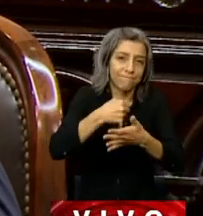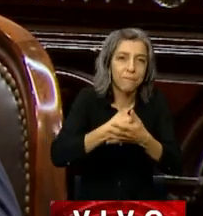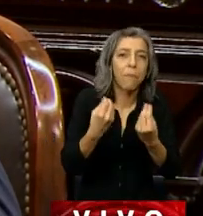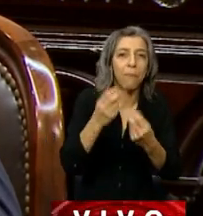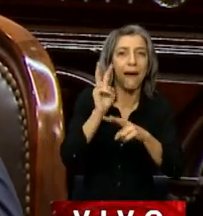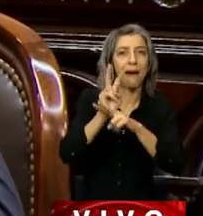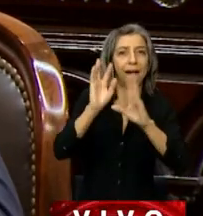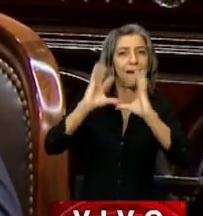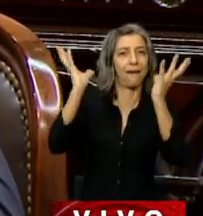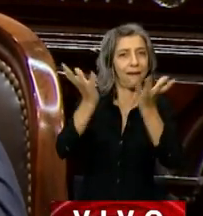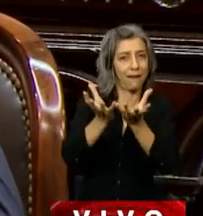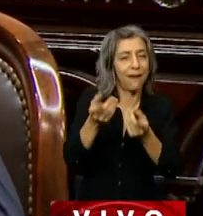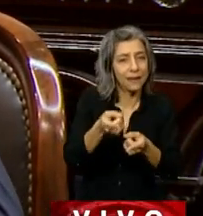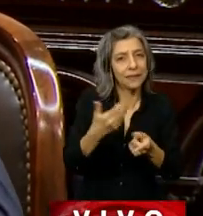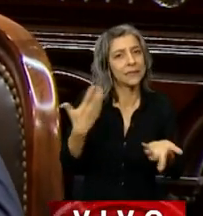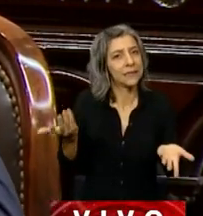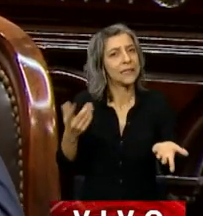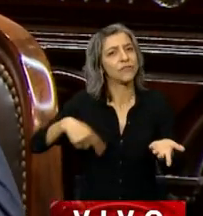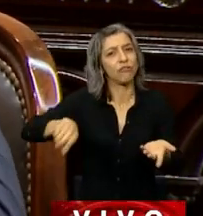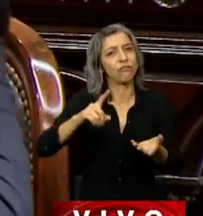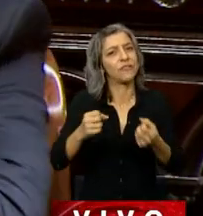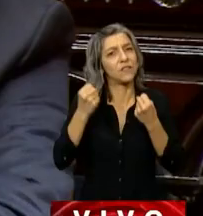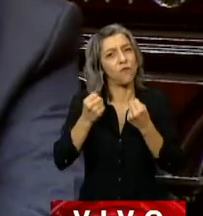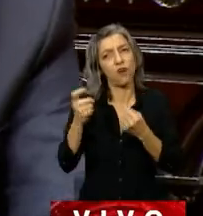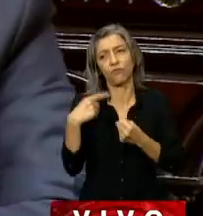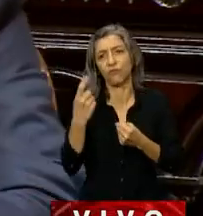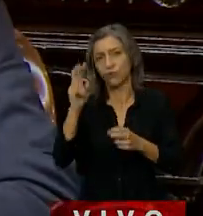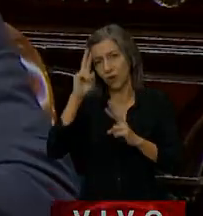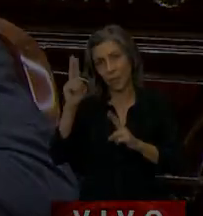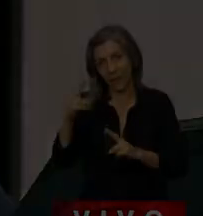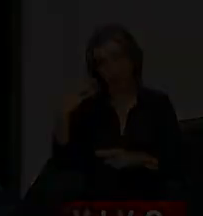ambiente y nuestros bienes comunes. Muchísimas gracias, presidente. Gracias, diputado Ferraro.